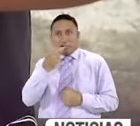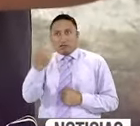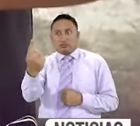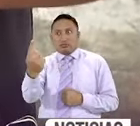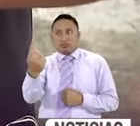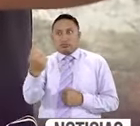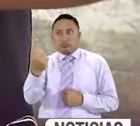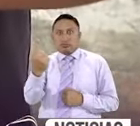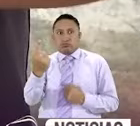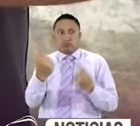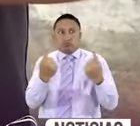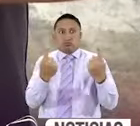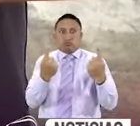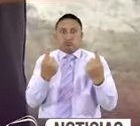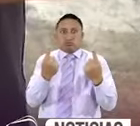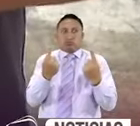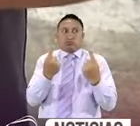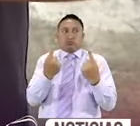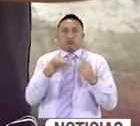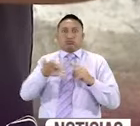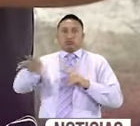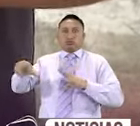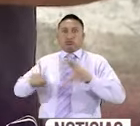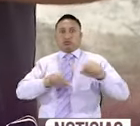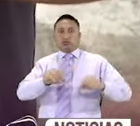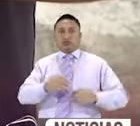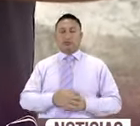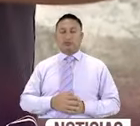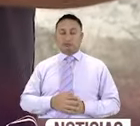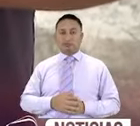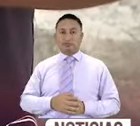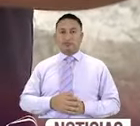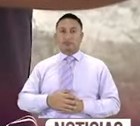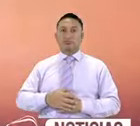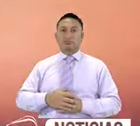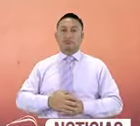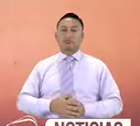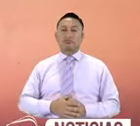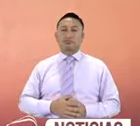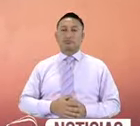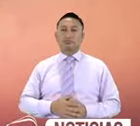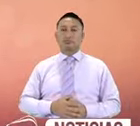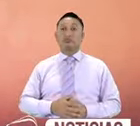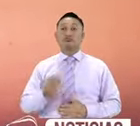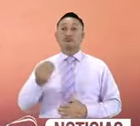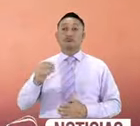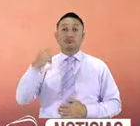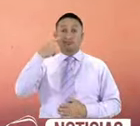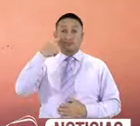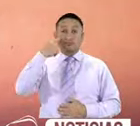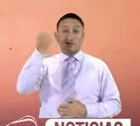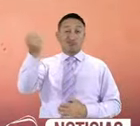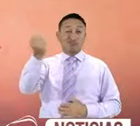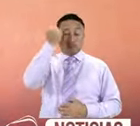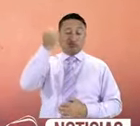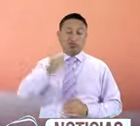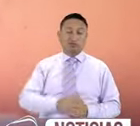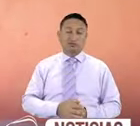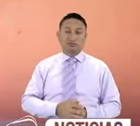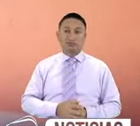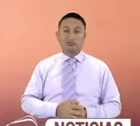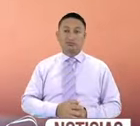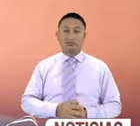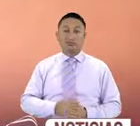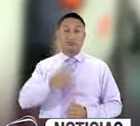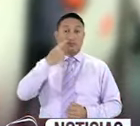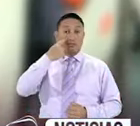uno y les iban robando sus celulares. Al joven le rompieron la ceja y salió lastimado parte del rostro.